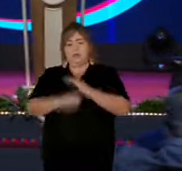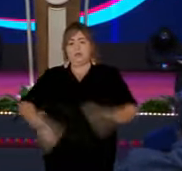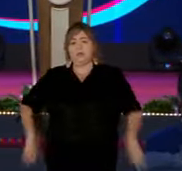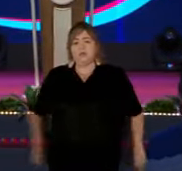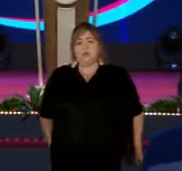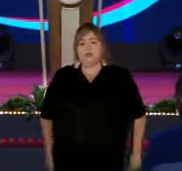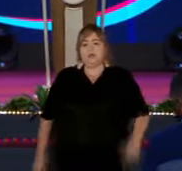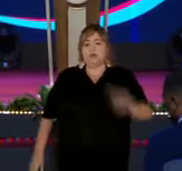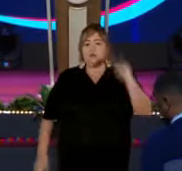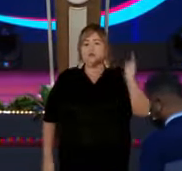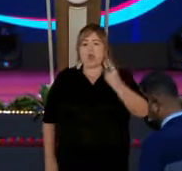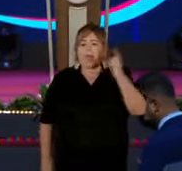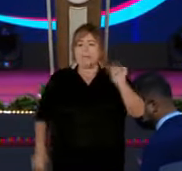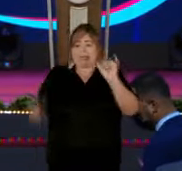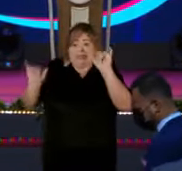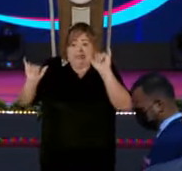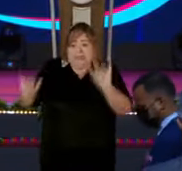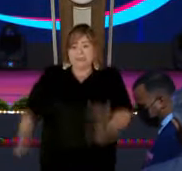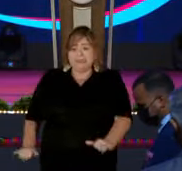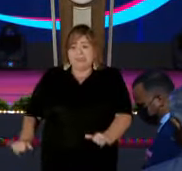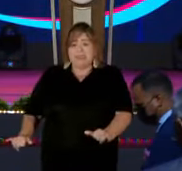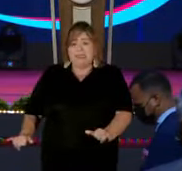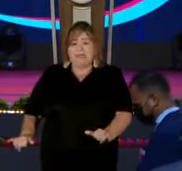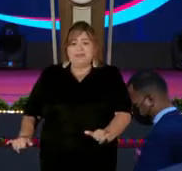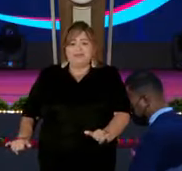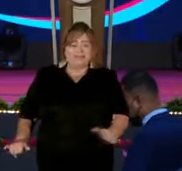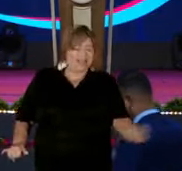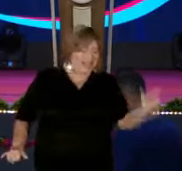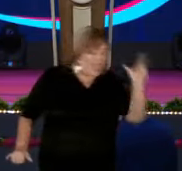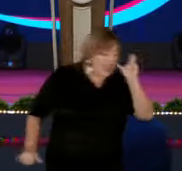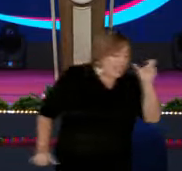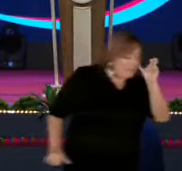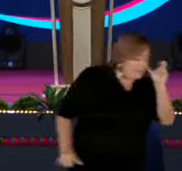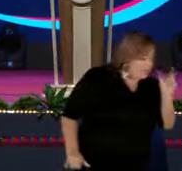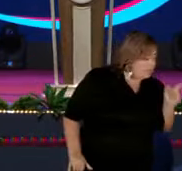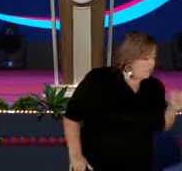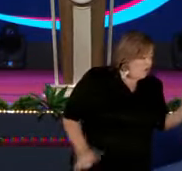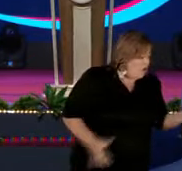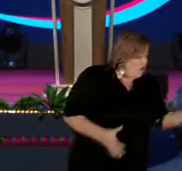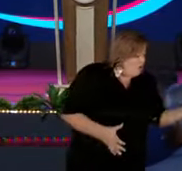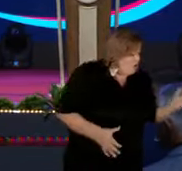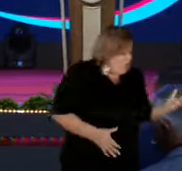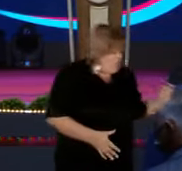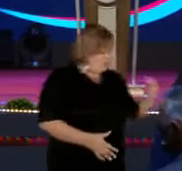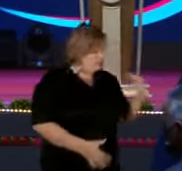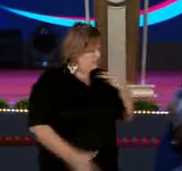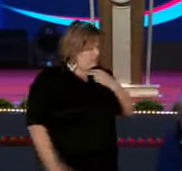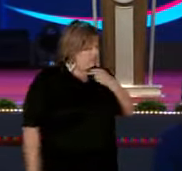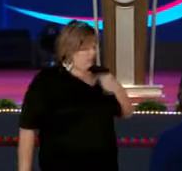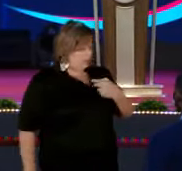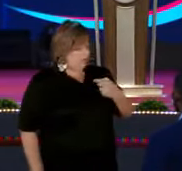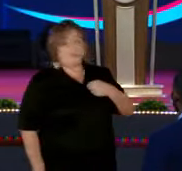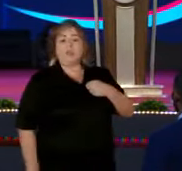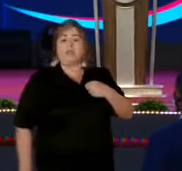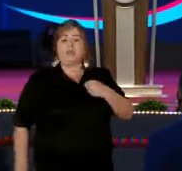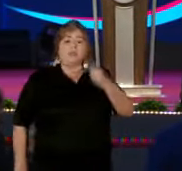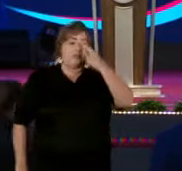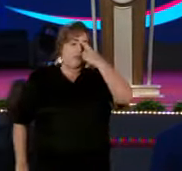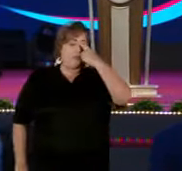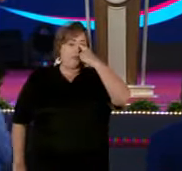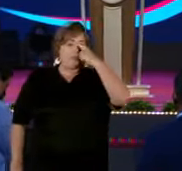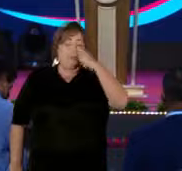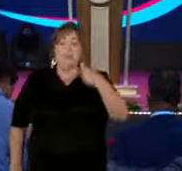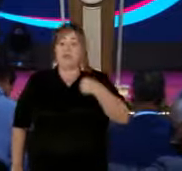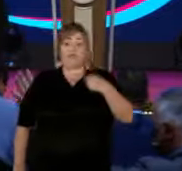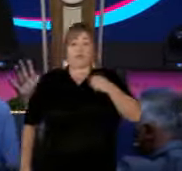Solamente mantente ahí, porque lo que el enemigo quiere es detenerte. Junito, qué bueno verte, te amo, tu esposa, qué bueno. Lo vamos a